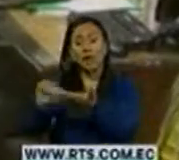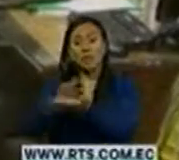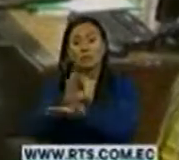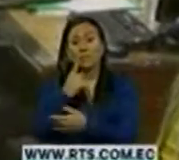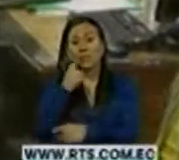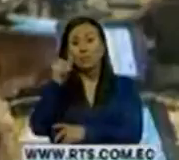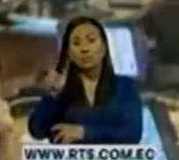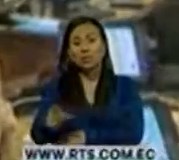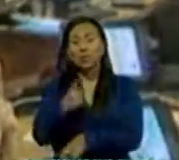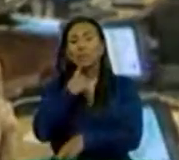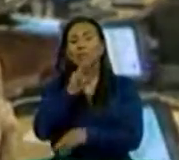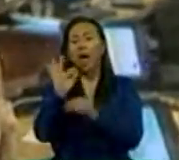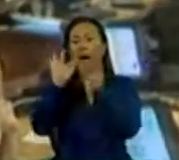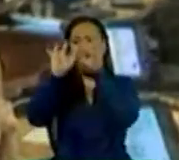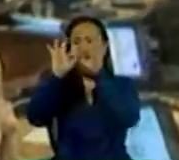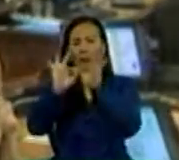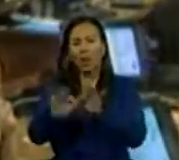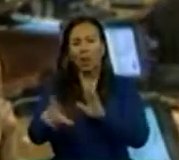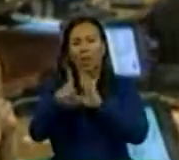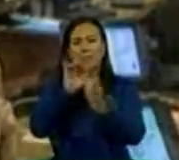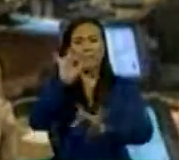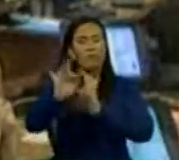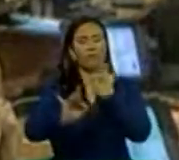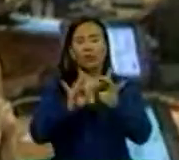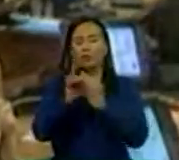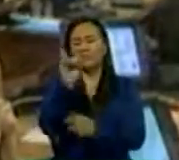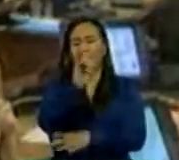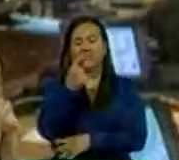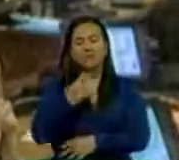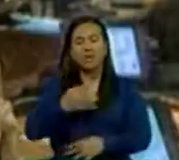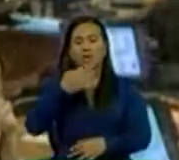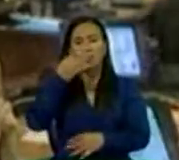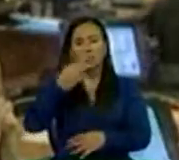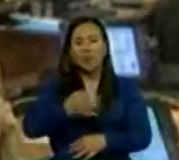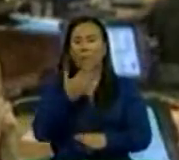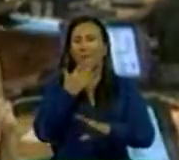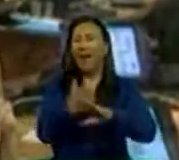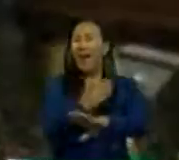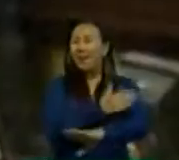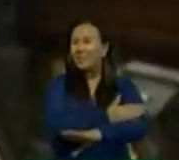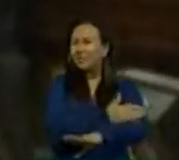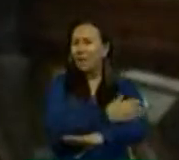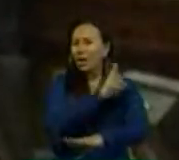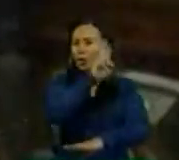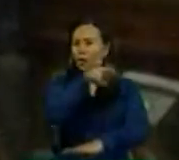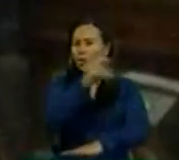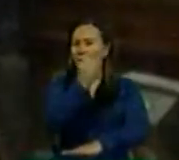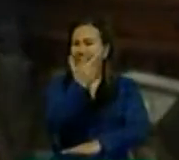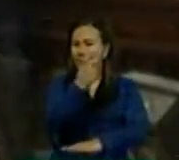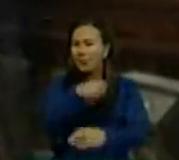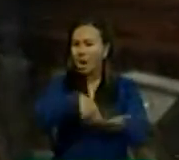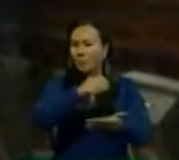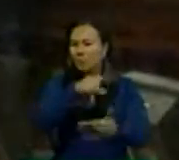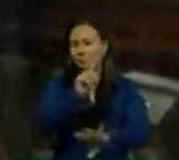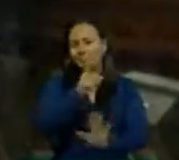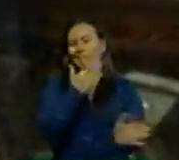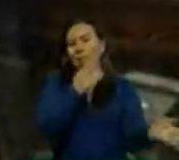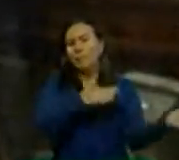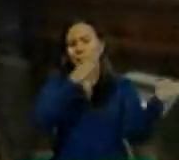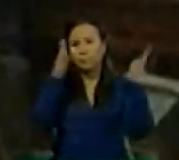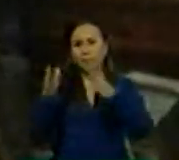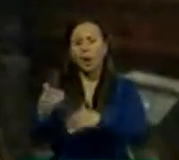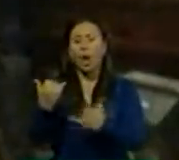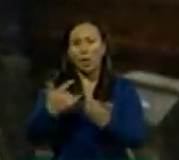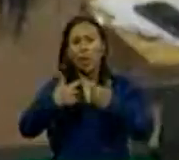pesar que estas reformas no la hacen una ley perfecta, seguro es mejor que la anterior aprobada en 2013, por lo que aseguraron garantizará